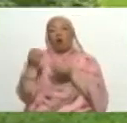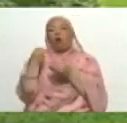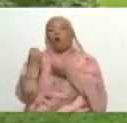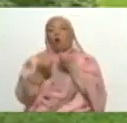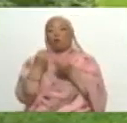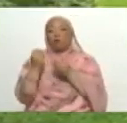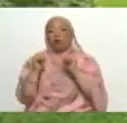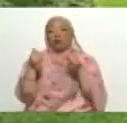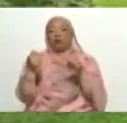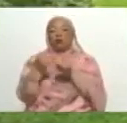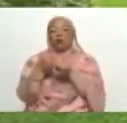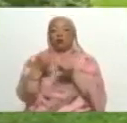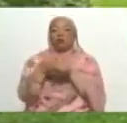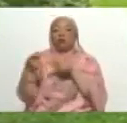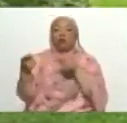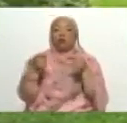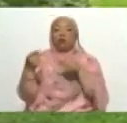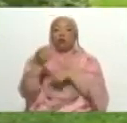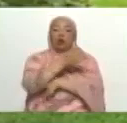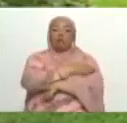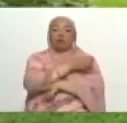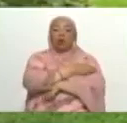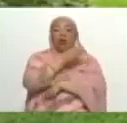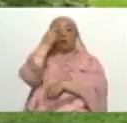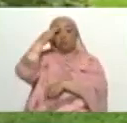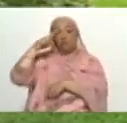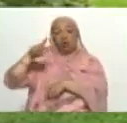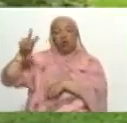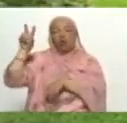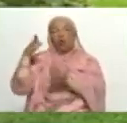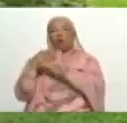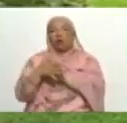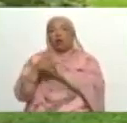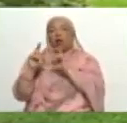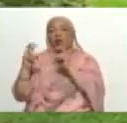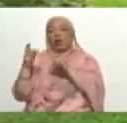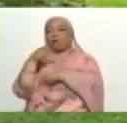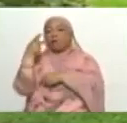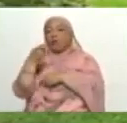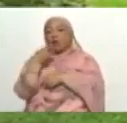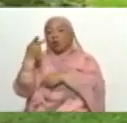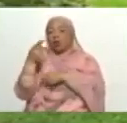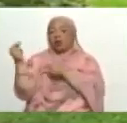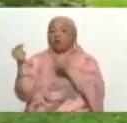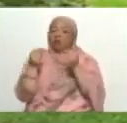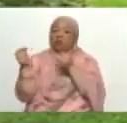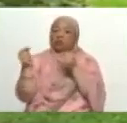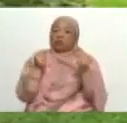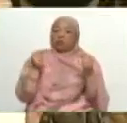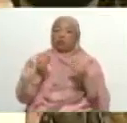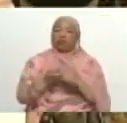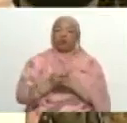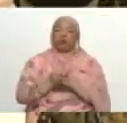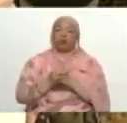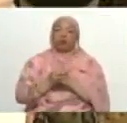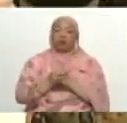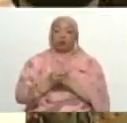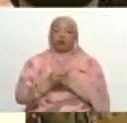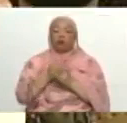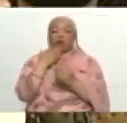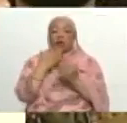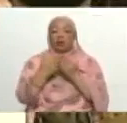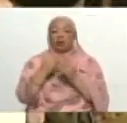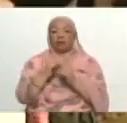retomen las negociaciones con la oposición en México para abordar temas políticos. Gracias. Nosotros vamos a